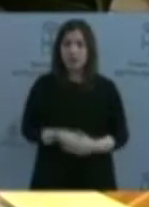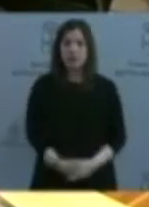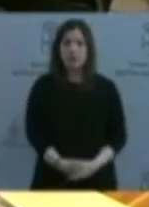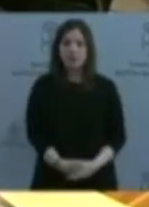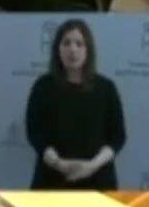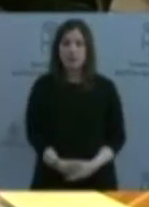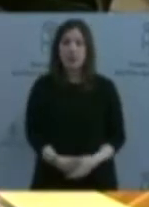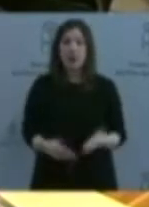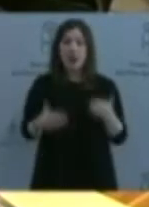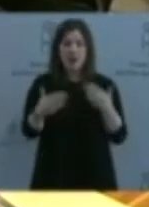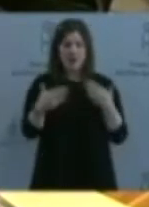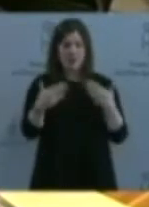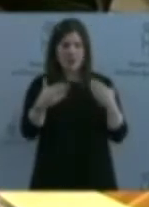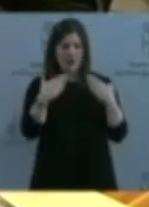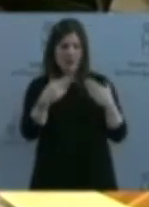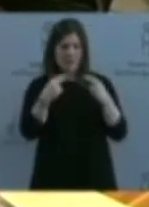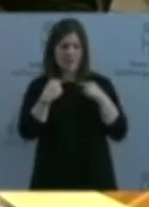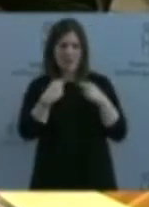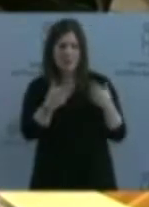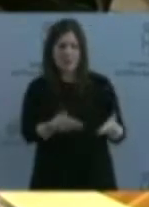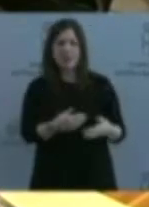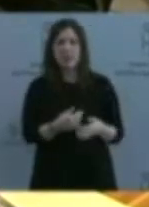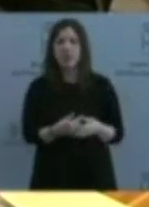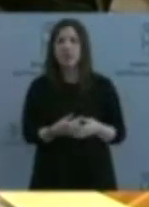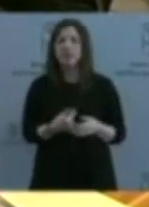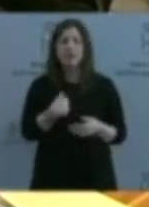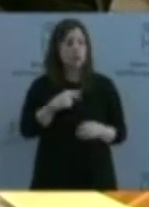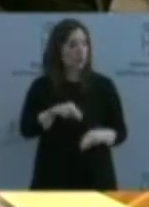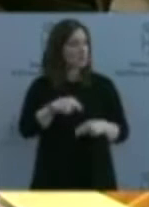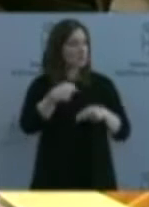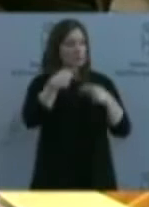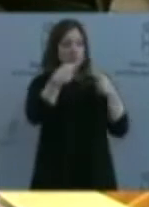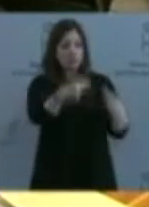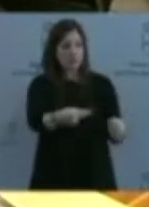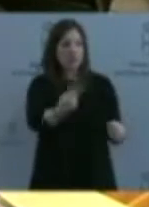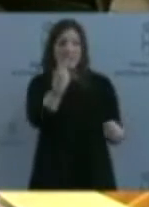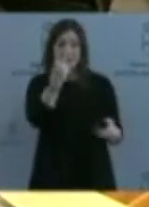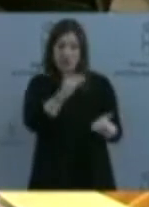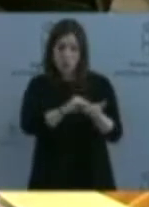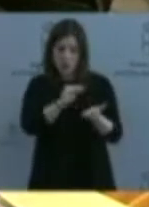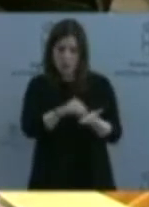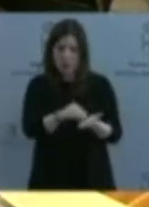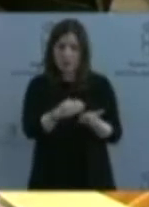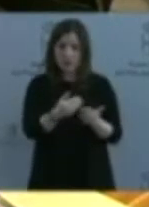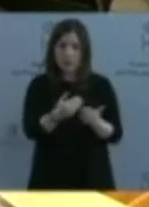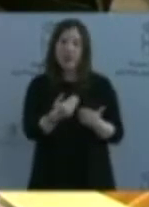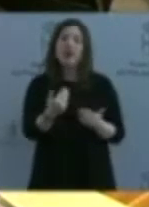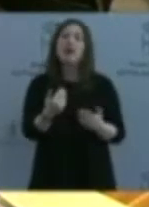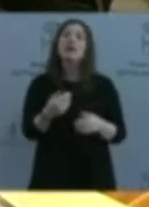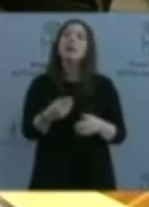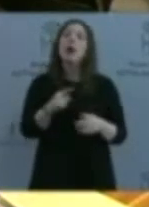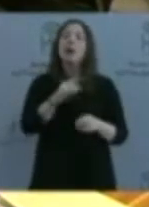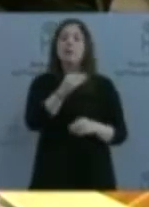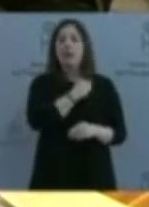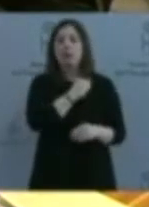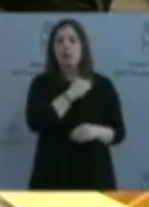Estaré encantada de contestar por segunda vez en pocos días a esta pregunta. La anterior fue el pasado jueves en la